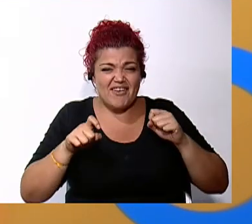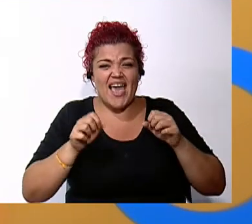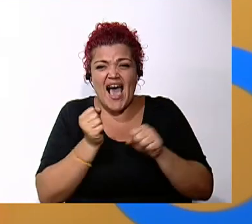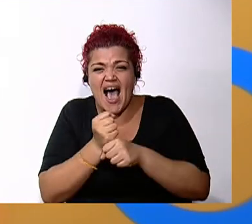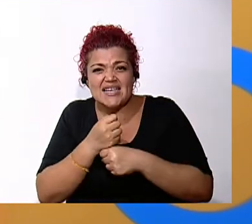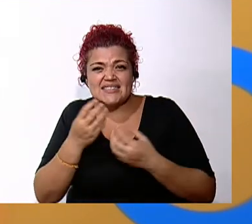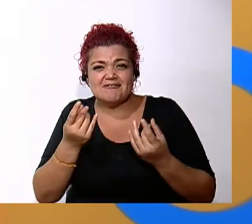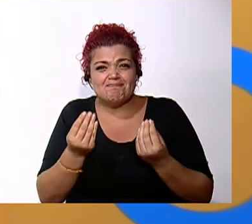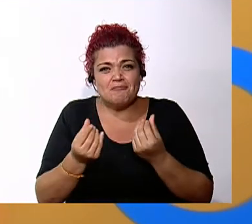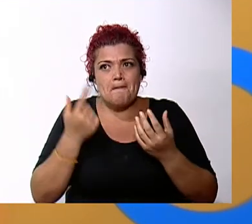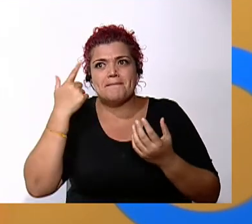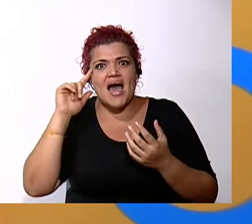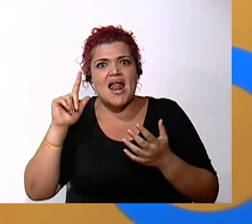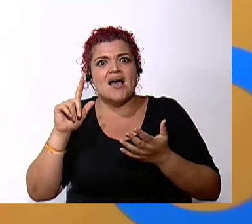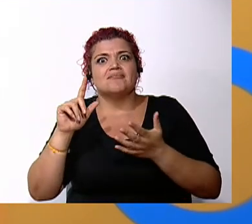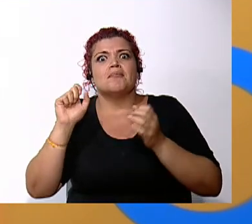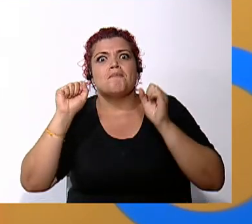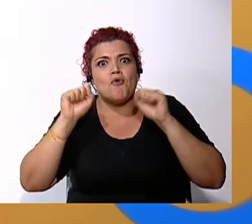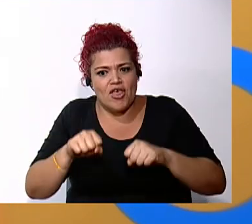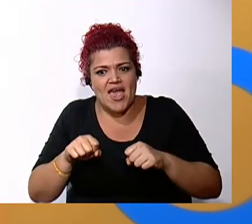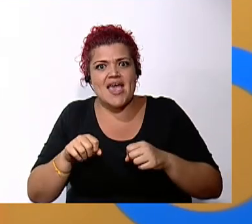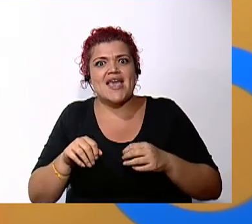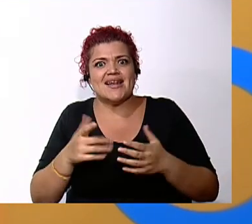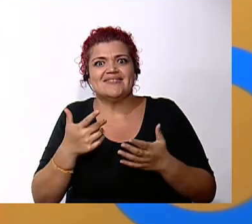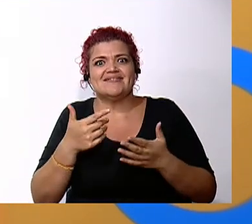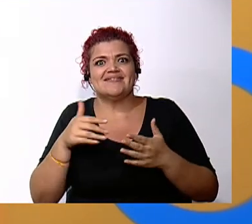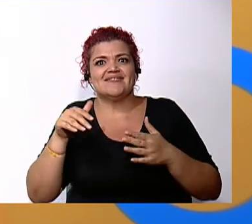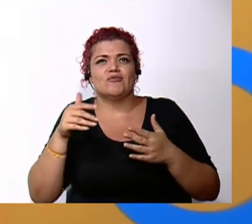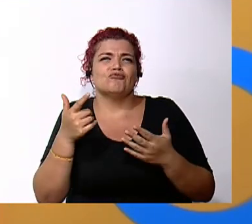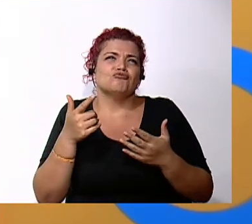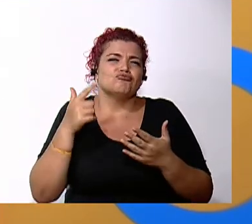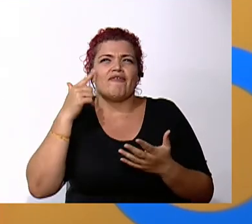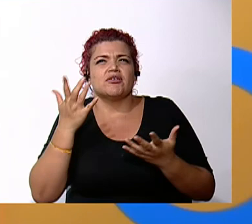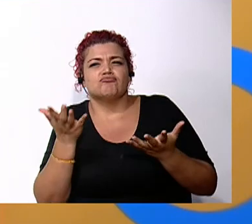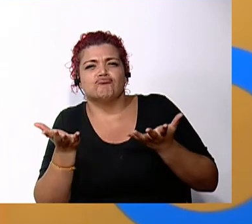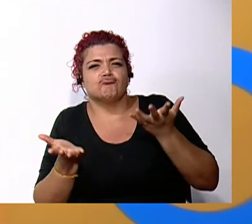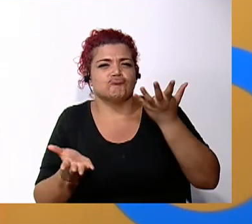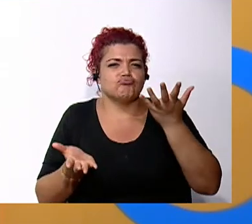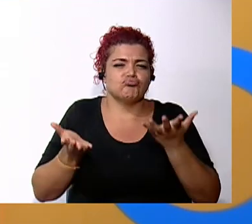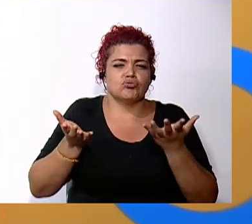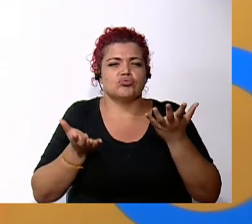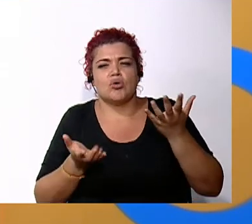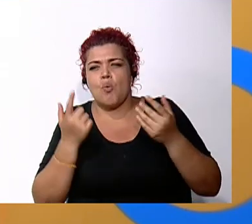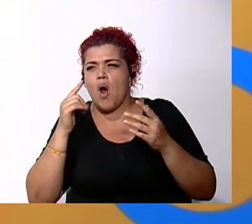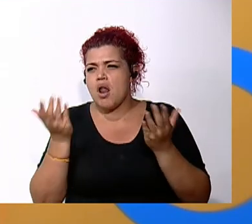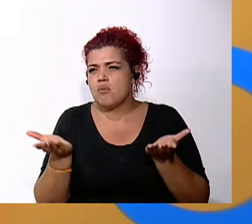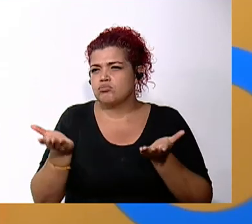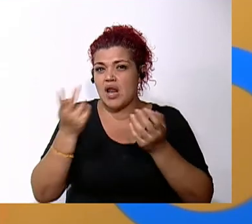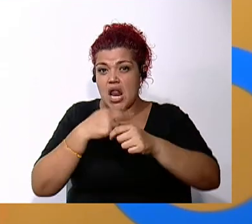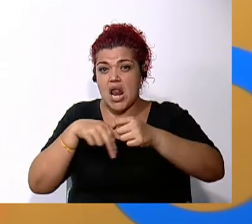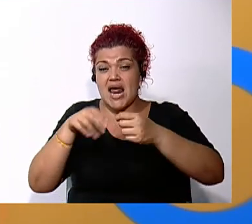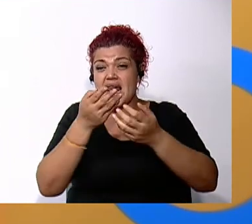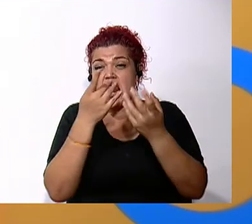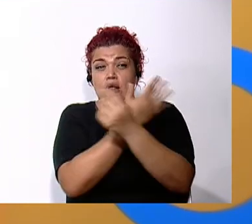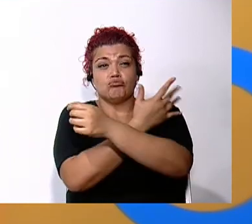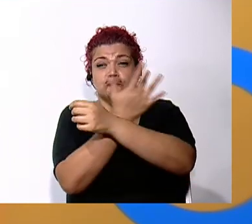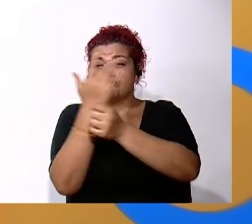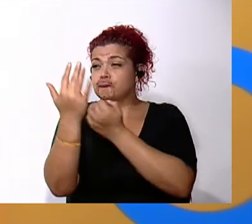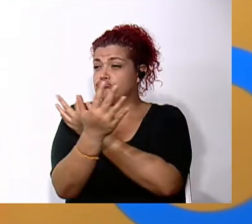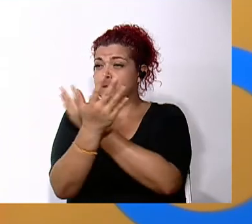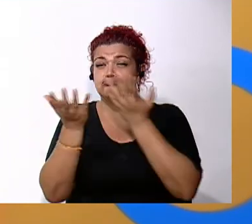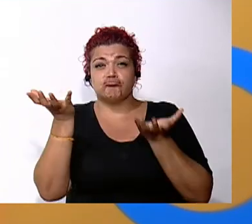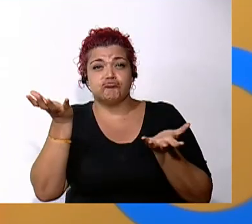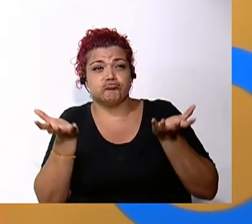plantas, para poder tener un equilibrio ecológico, un equilibrio en la naturaleza. Si uno de